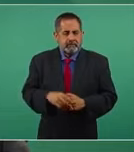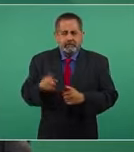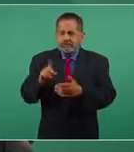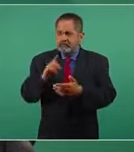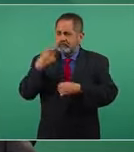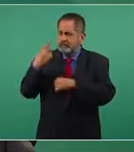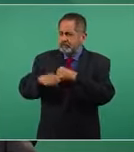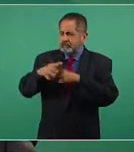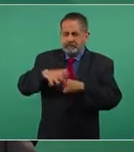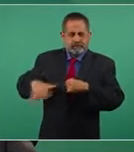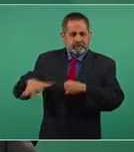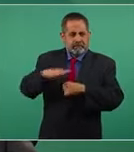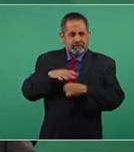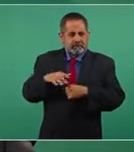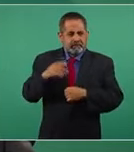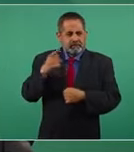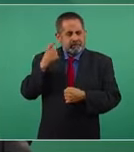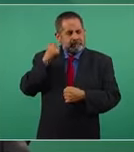daños